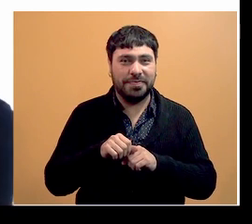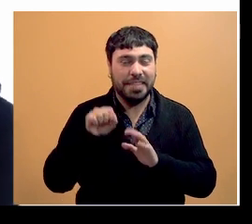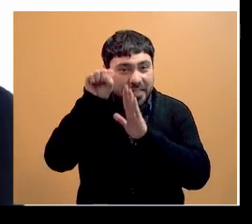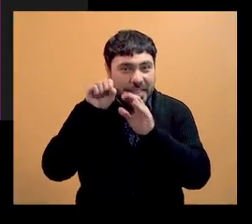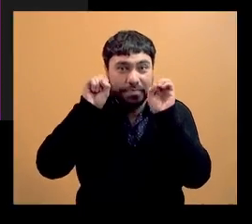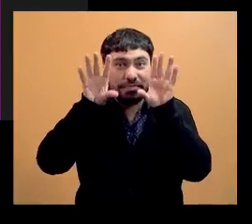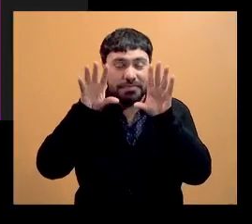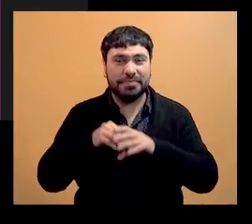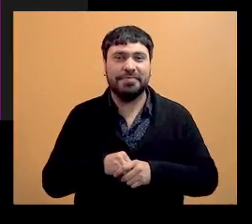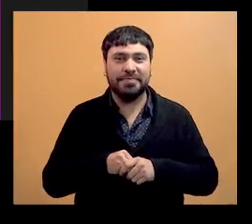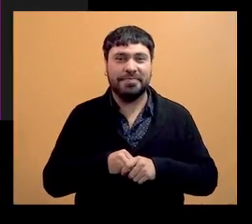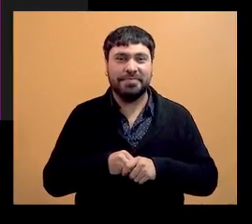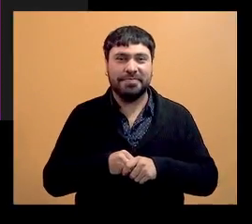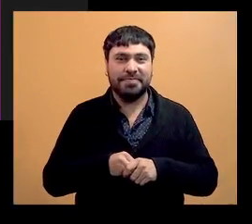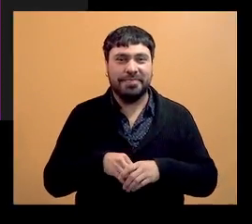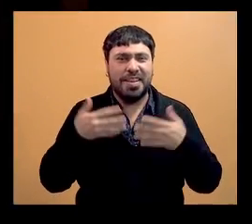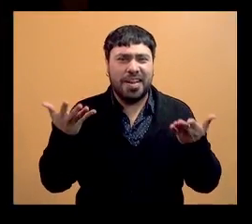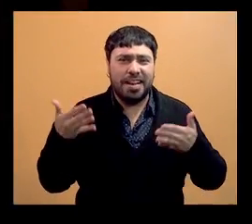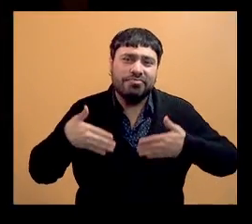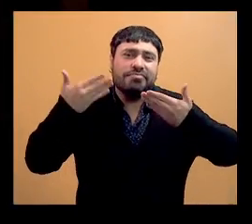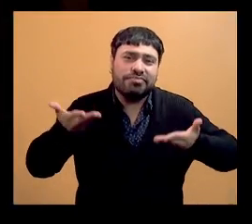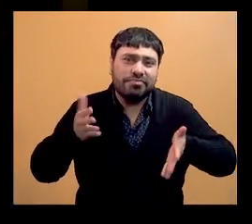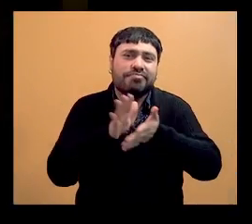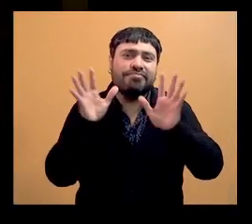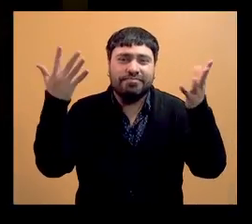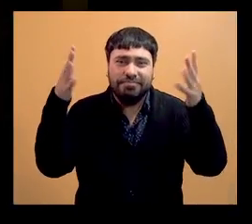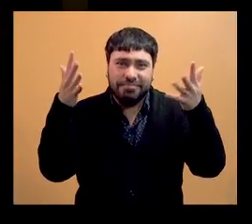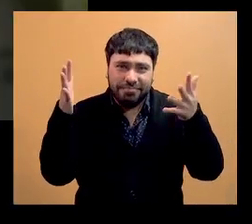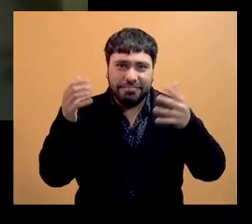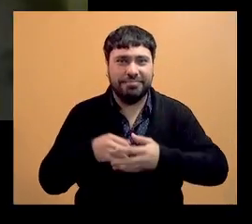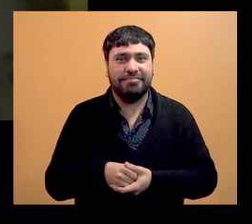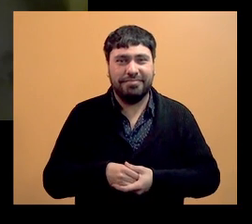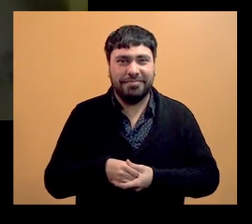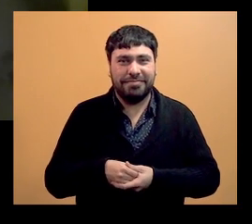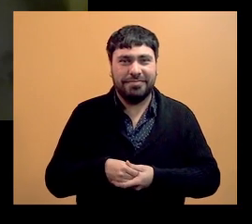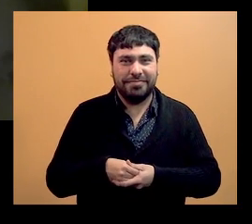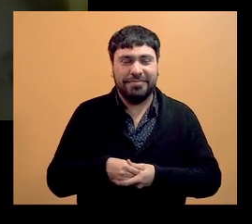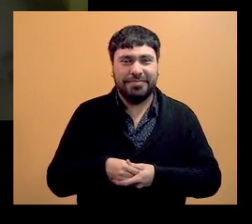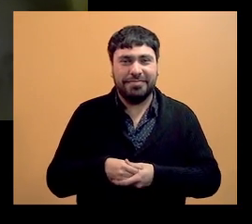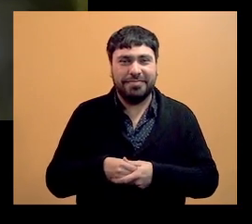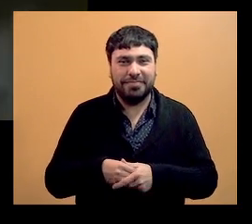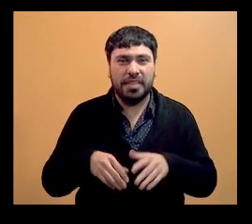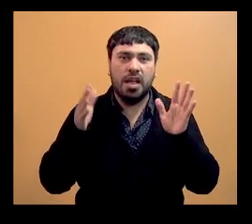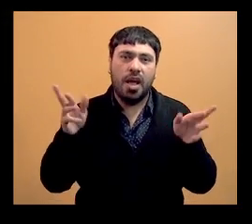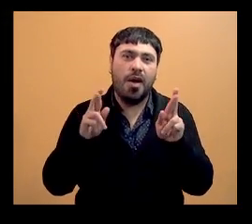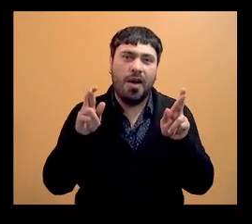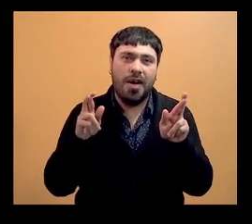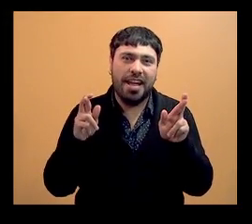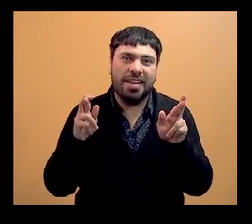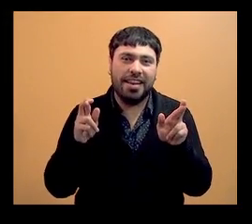que puedan entregarle también un aplauso virtual desde la distancia, ¿cierto? Esperamos tenerte